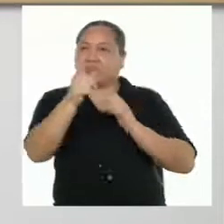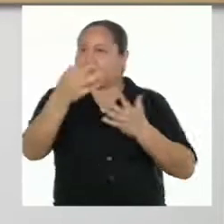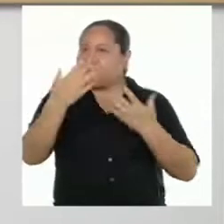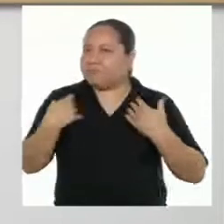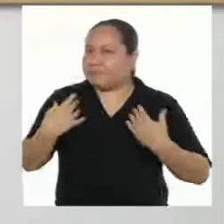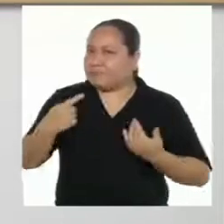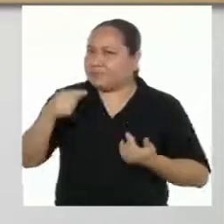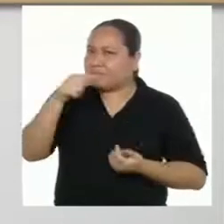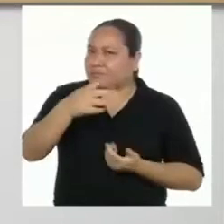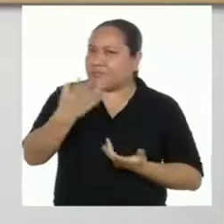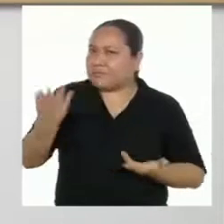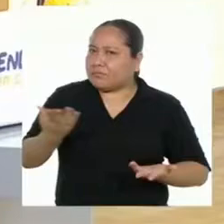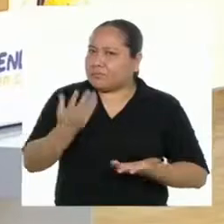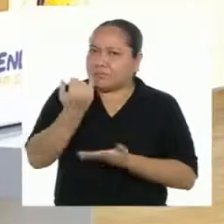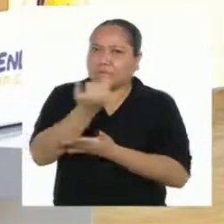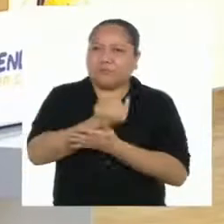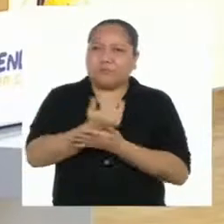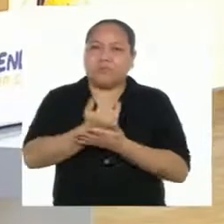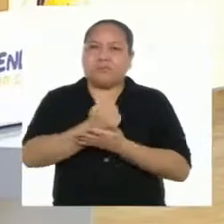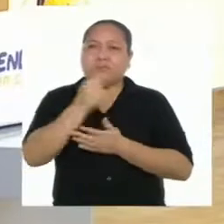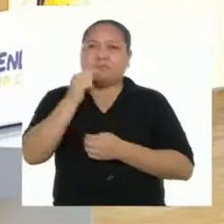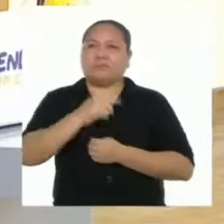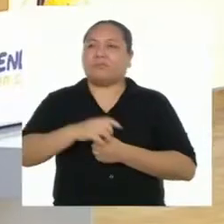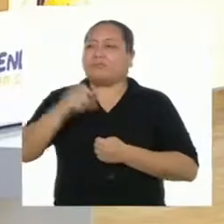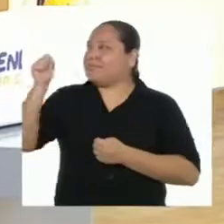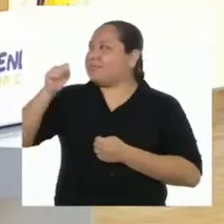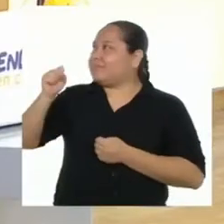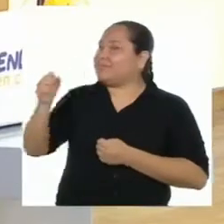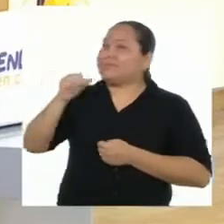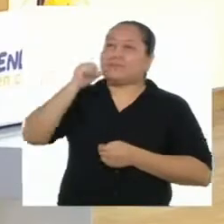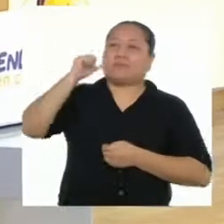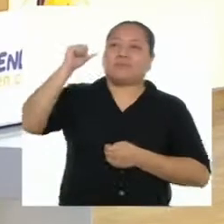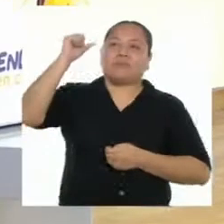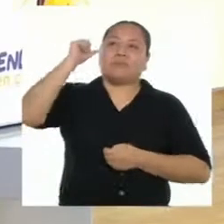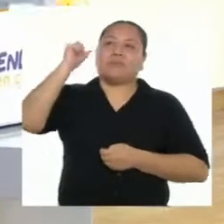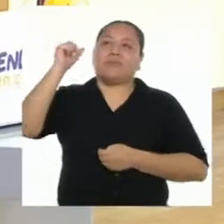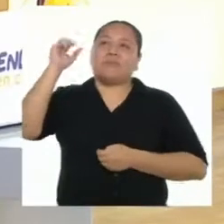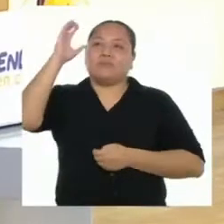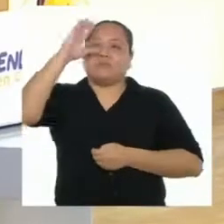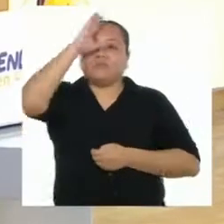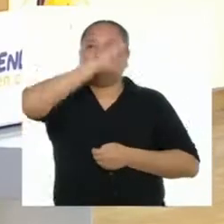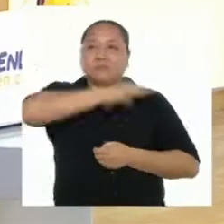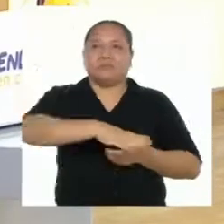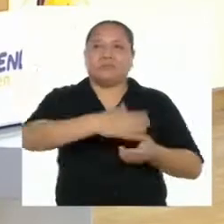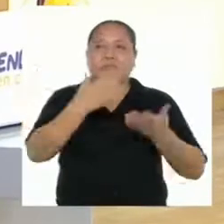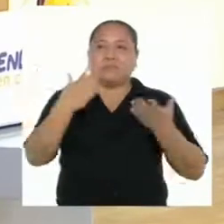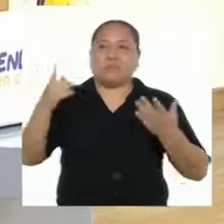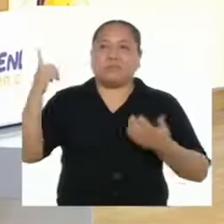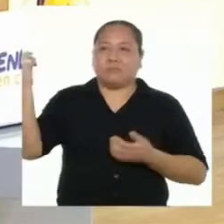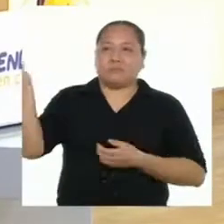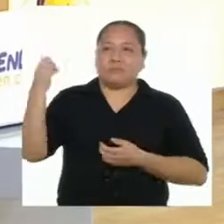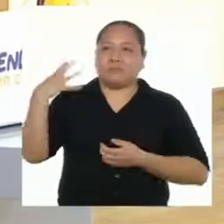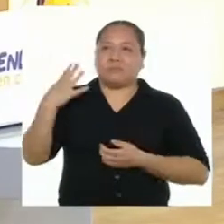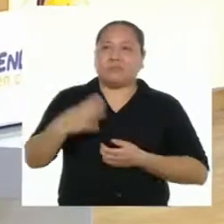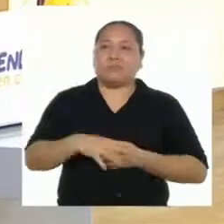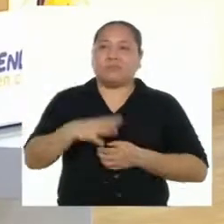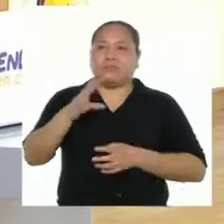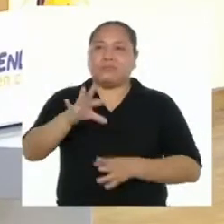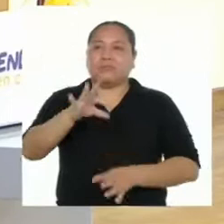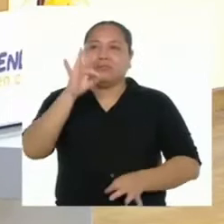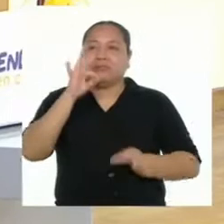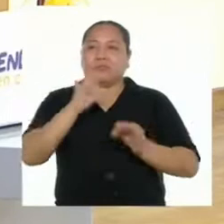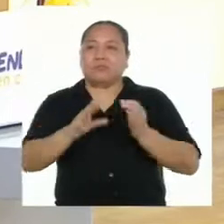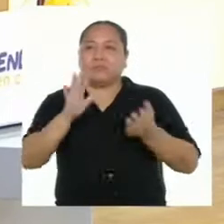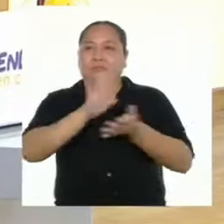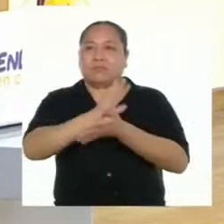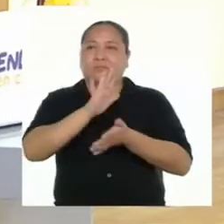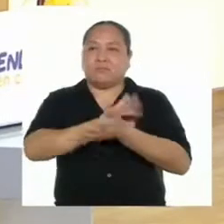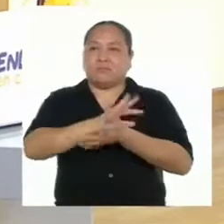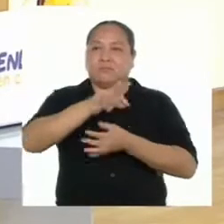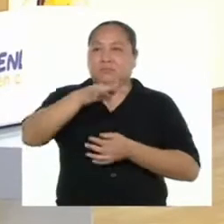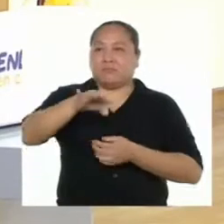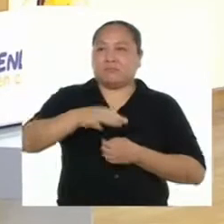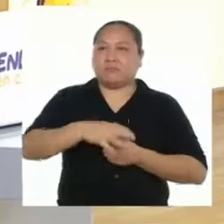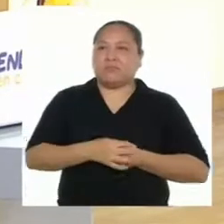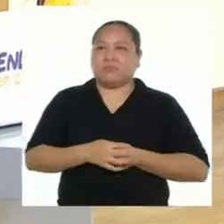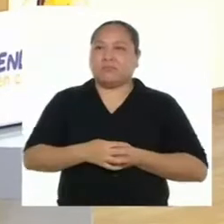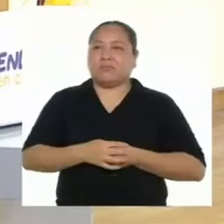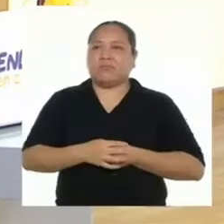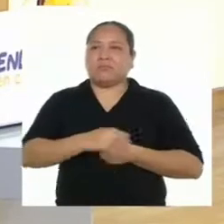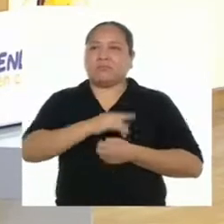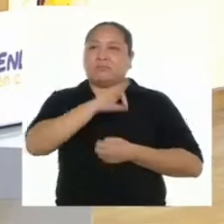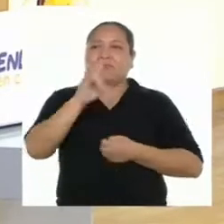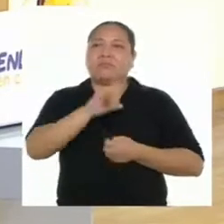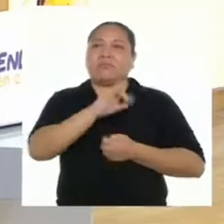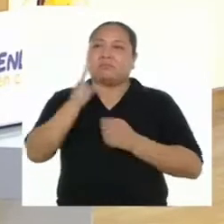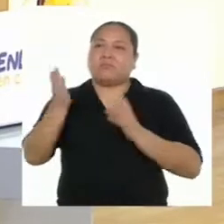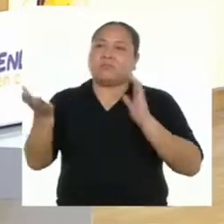donde puedas dibujar esto, Yanira? Sí. Ayer mientras buscaba los objetos que mencionó, encontré estos papelotes.